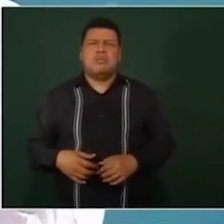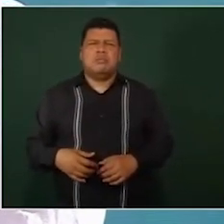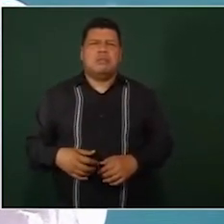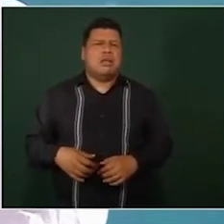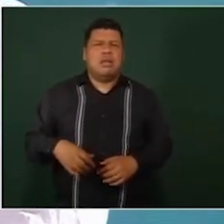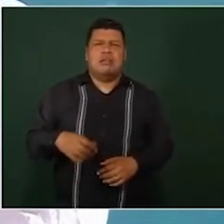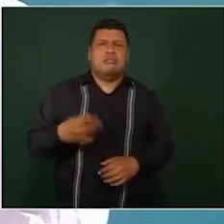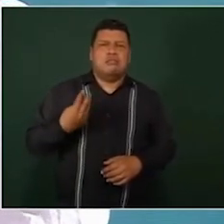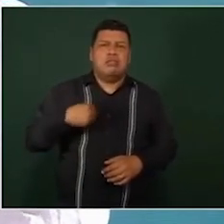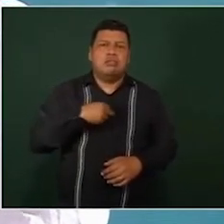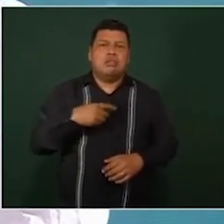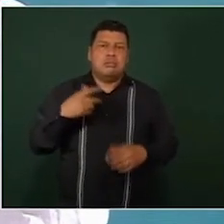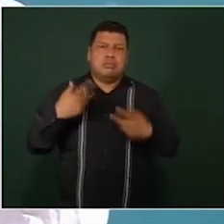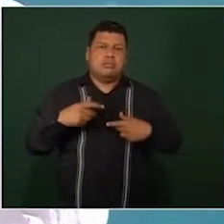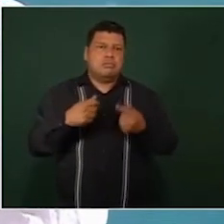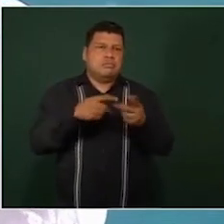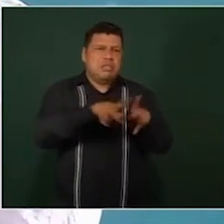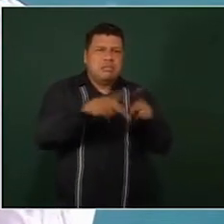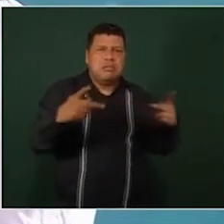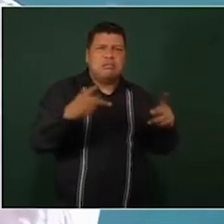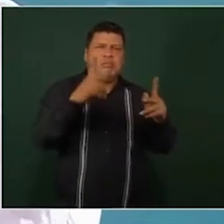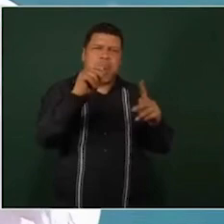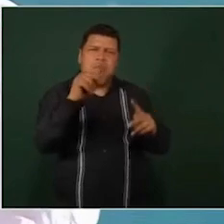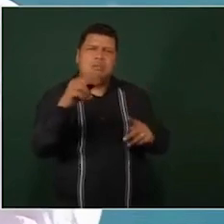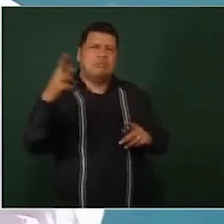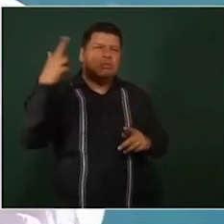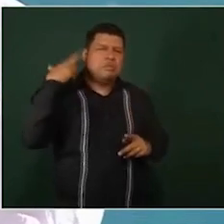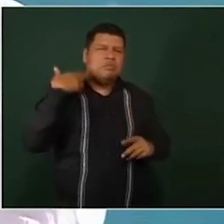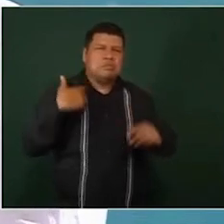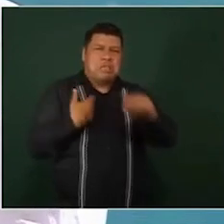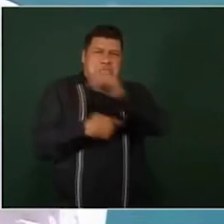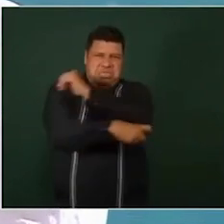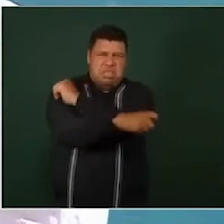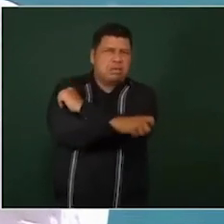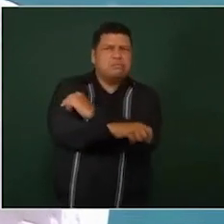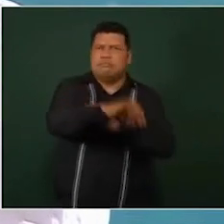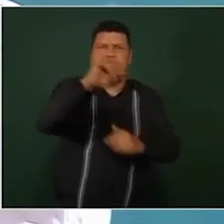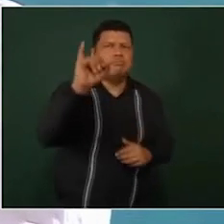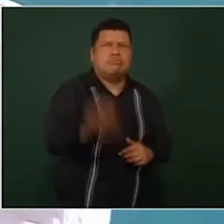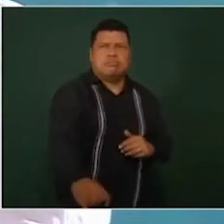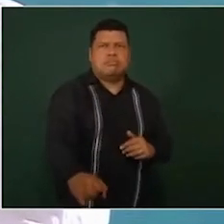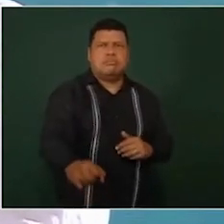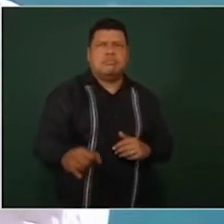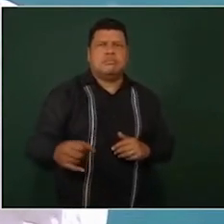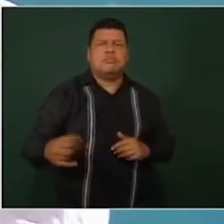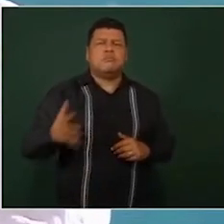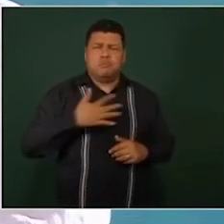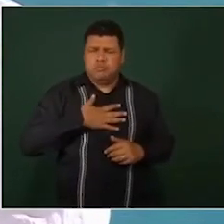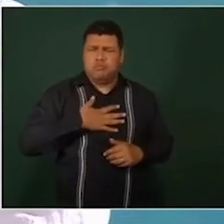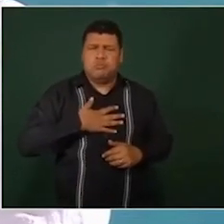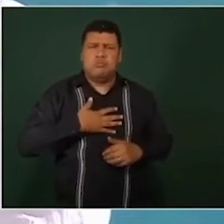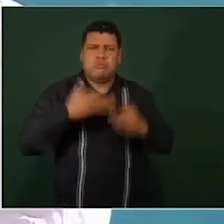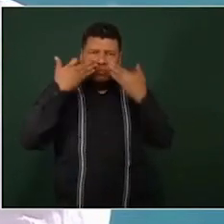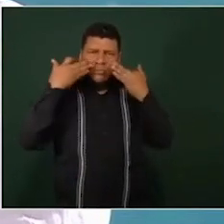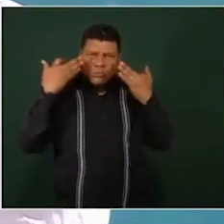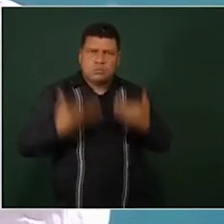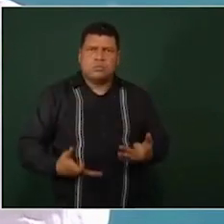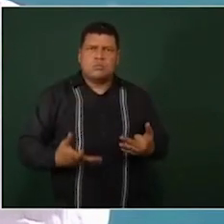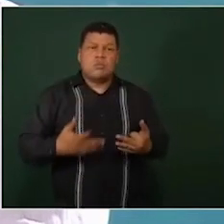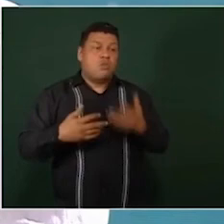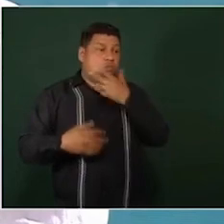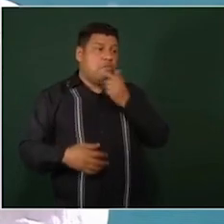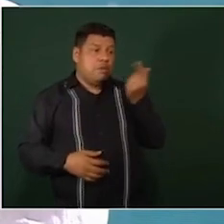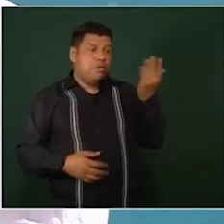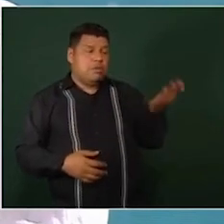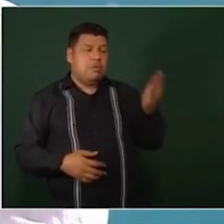subvencionamos a medios de comunicación, a nadie, a nadie. Lo que sí me consta es de que Epimenio